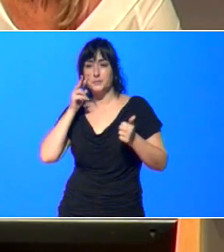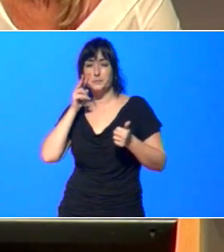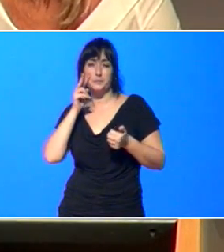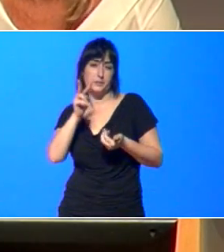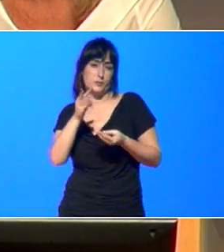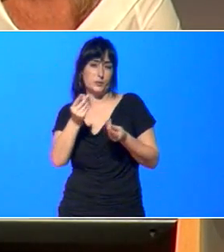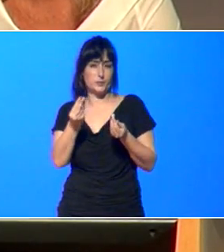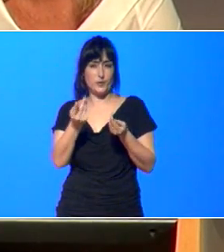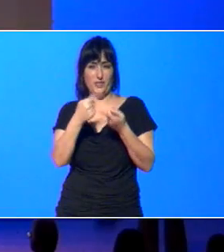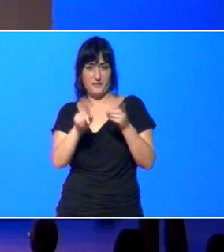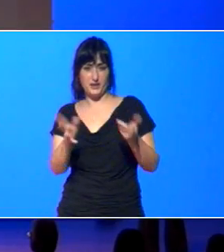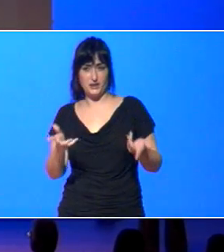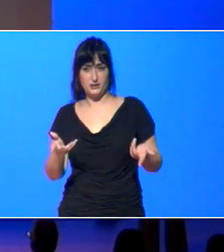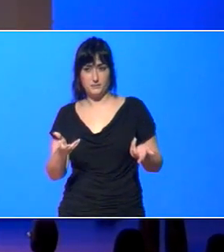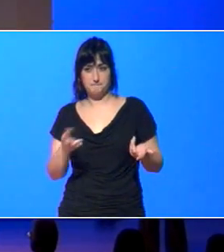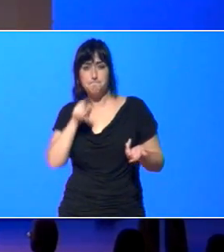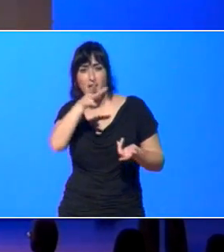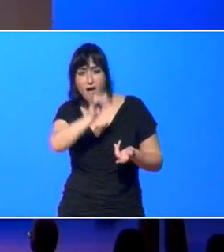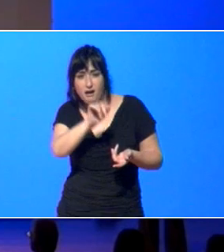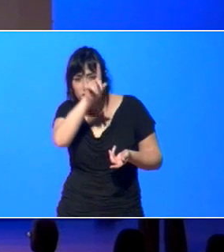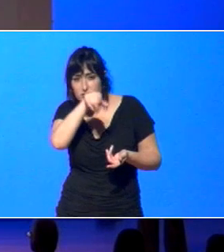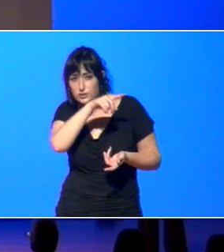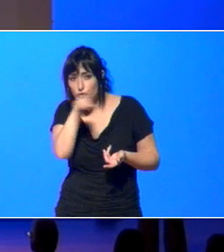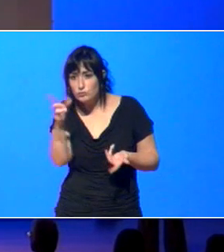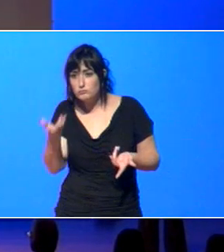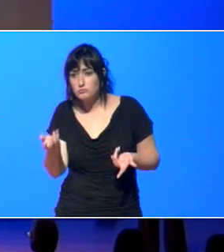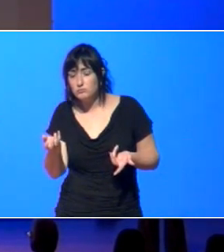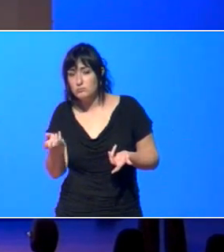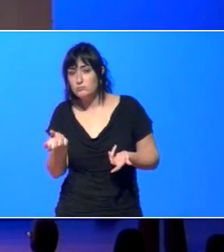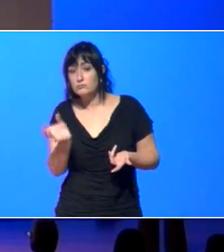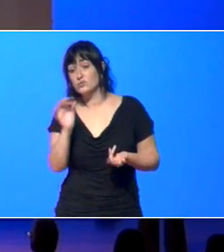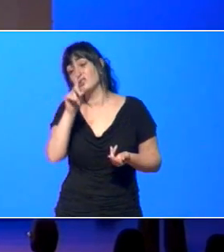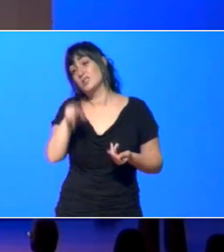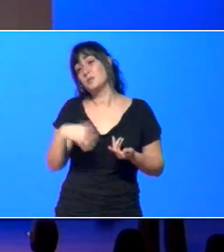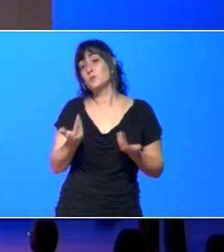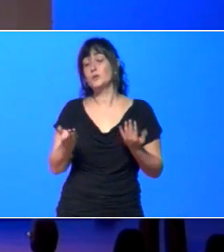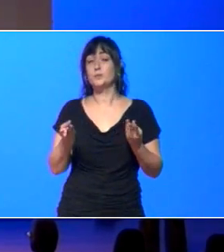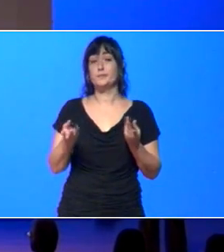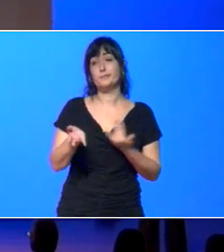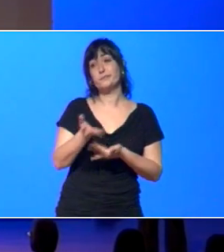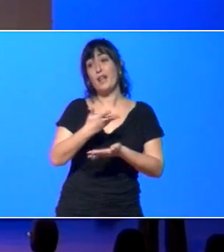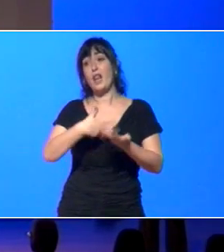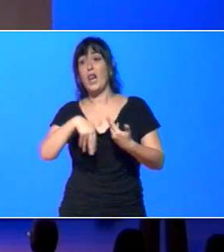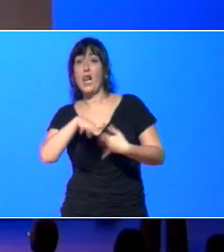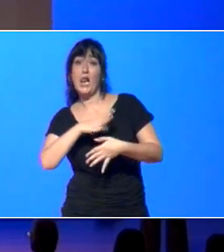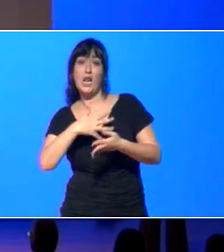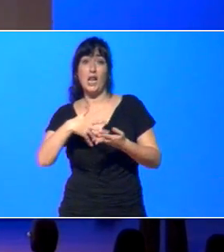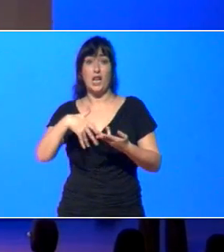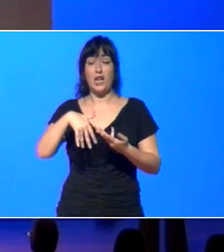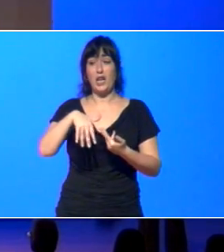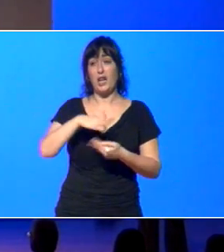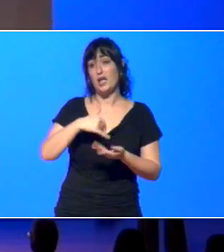si tienen, en si no tienen, y a veces, bueno, pues justificando también, no sé si con esos ajustes razonables, en ocasiones en